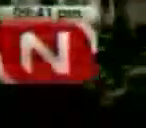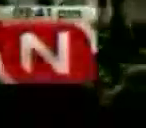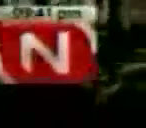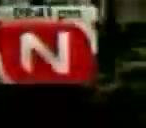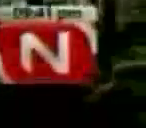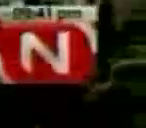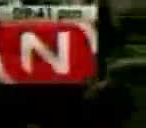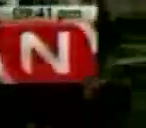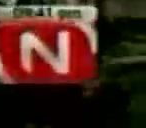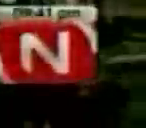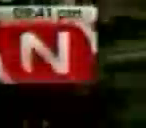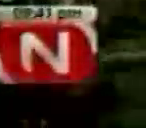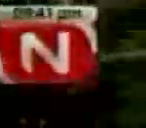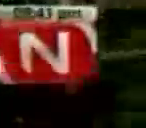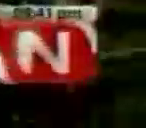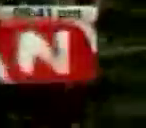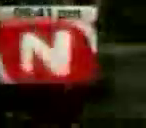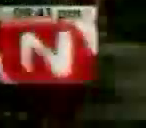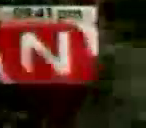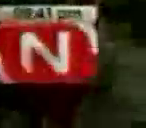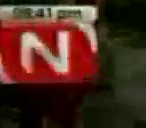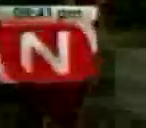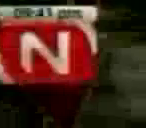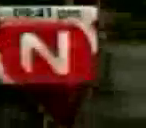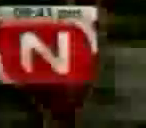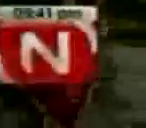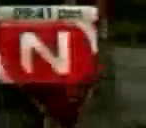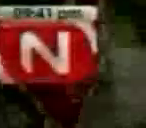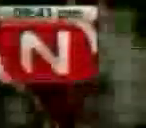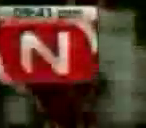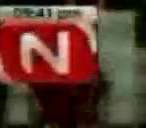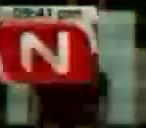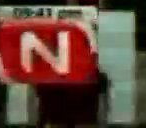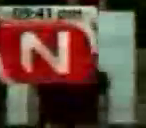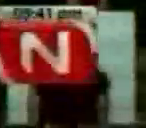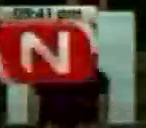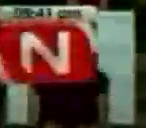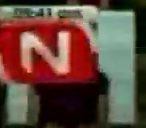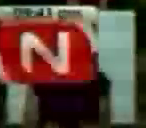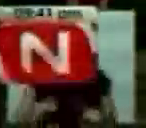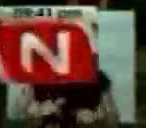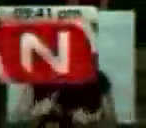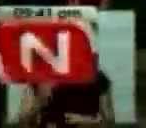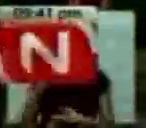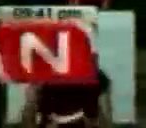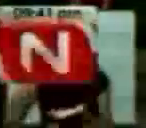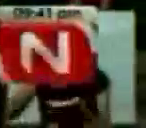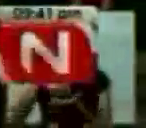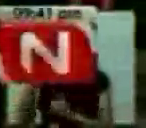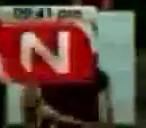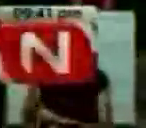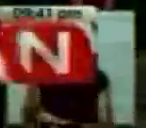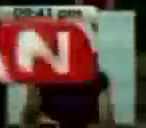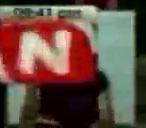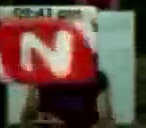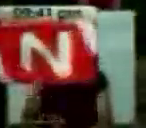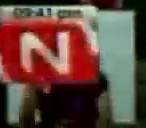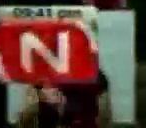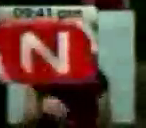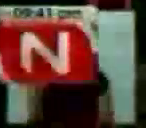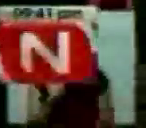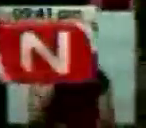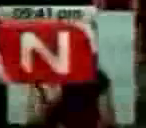Pueblo de Venezuela, estamos en el Palacio Federal, aquí en Caracas, desde la Asamblea Nacional de la República